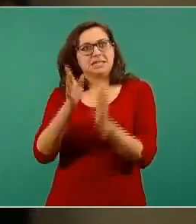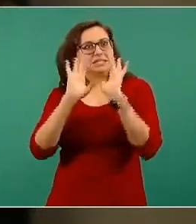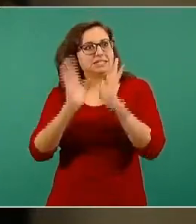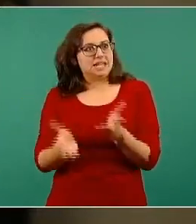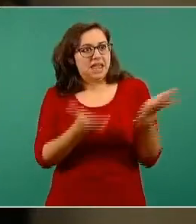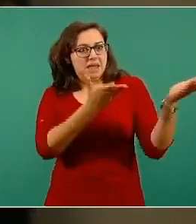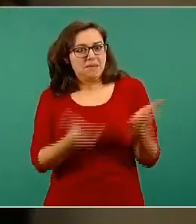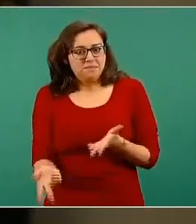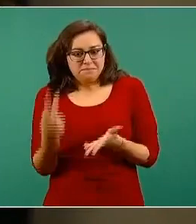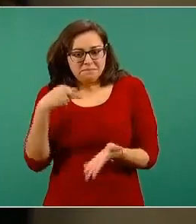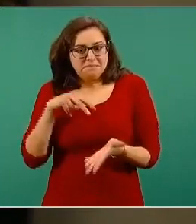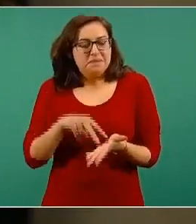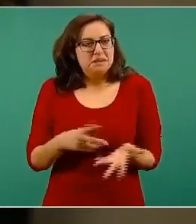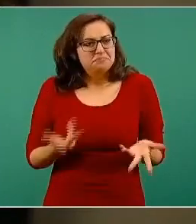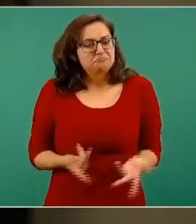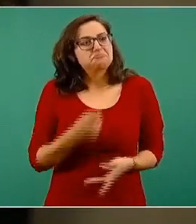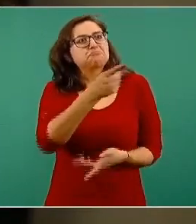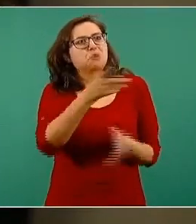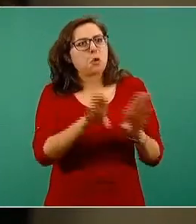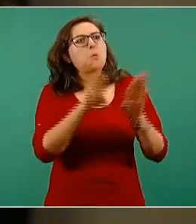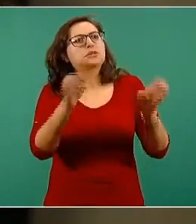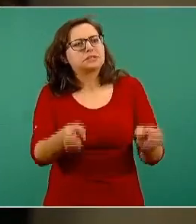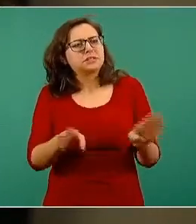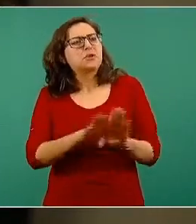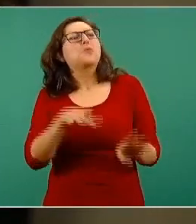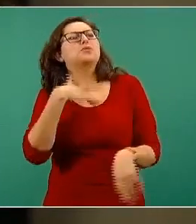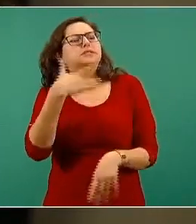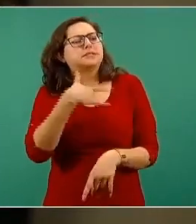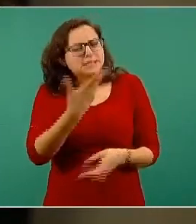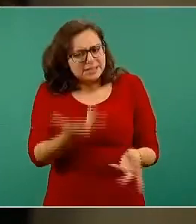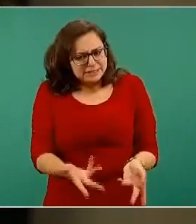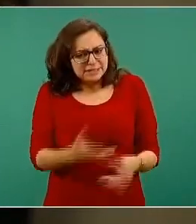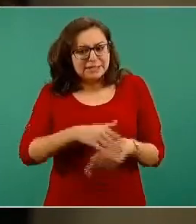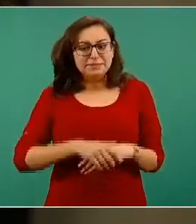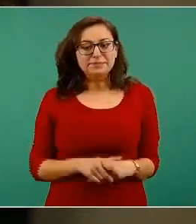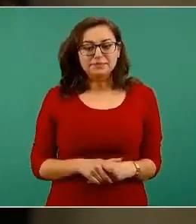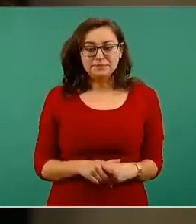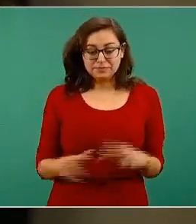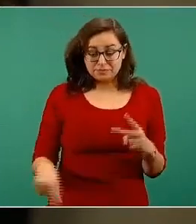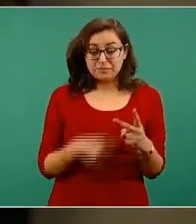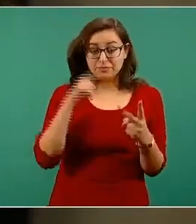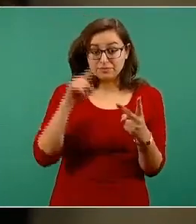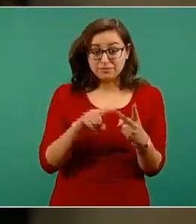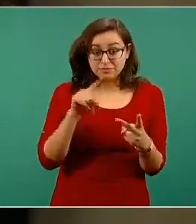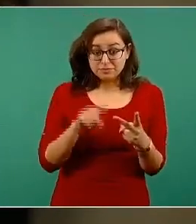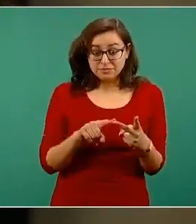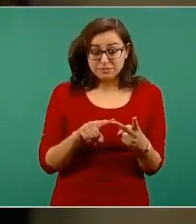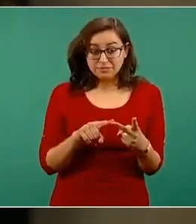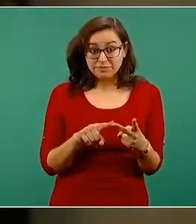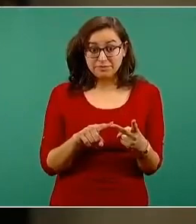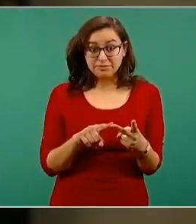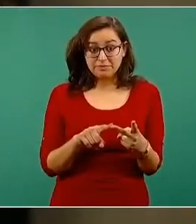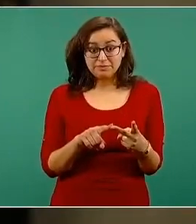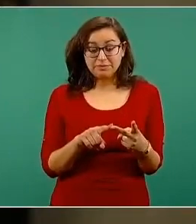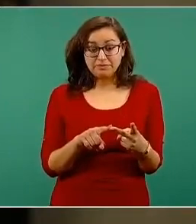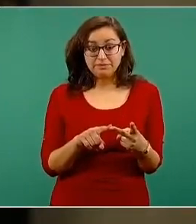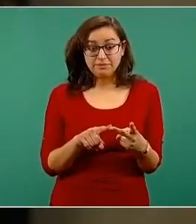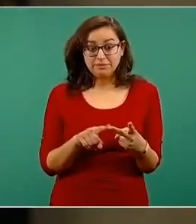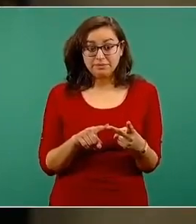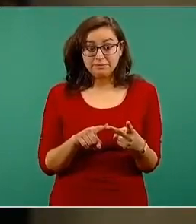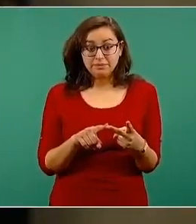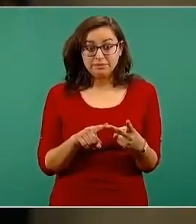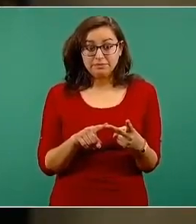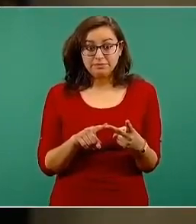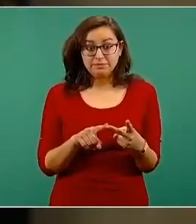circunstancias? Y la segunda pregunta sería, ahora que ya se reunió el presidente Andrés